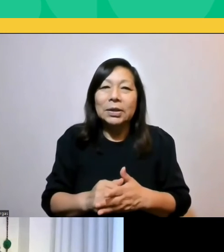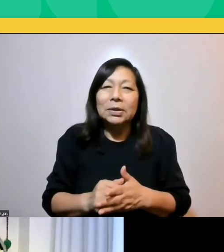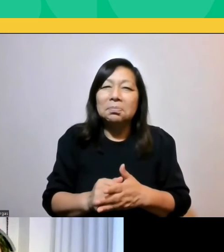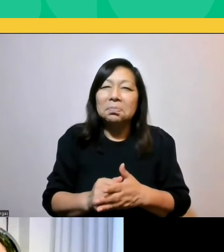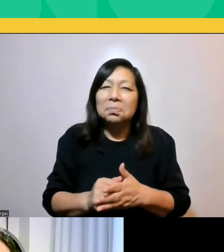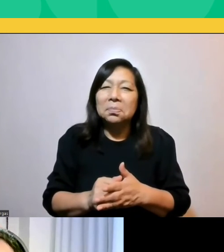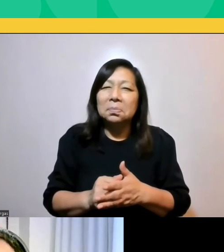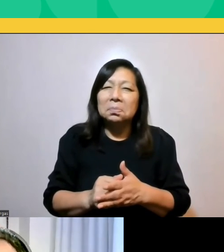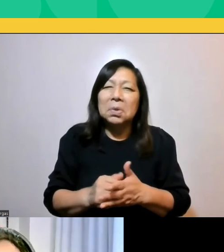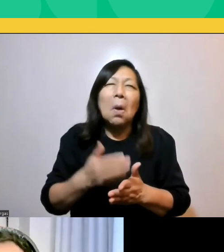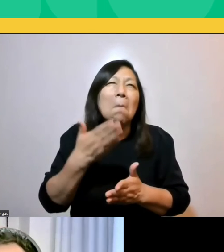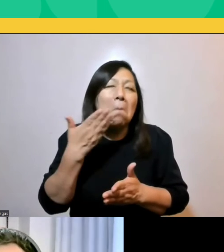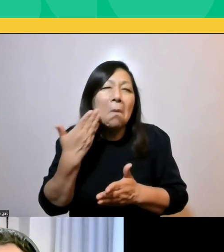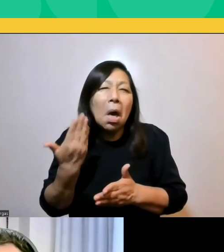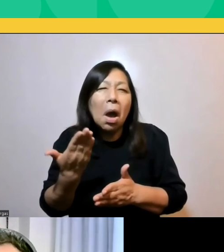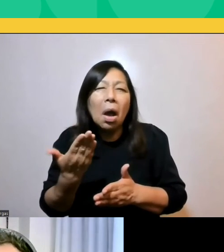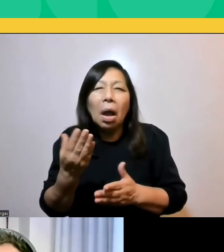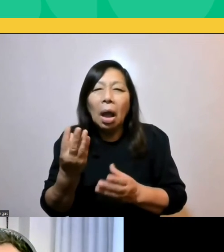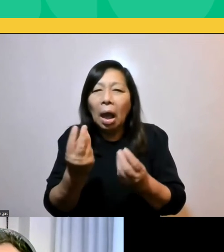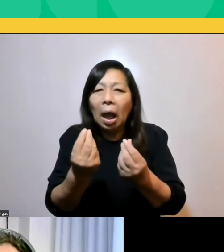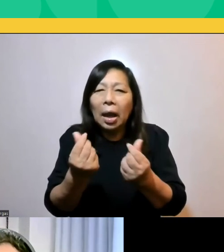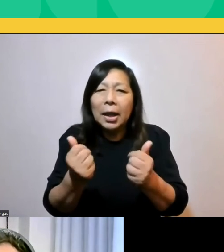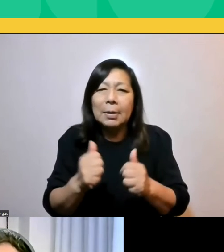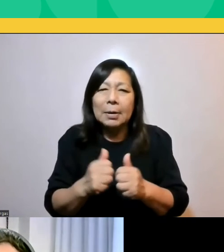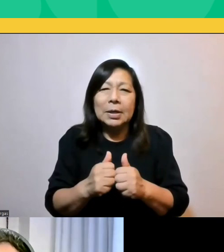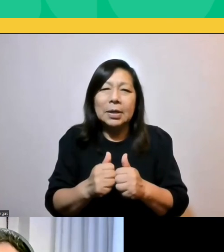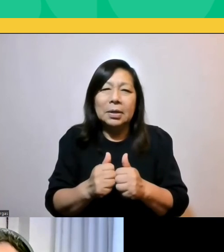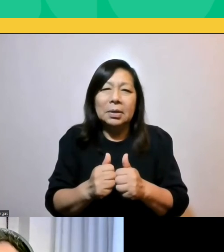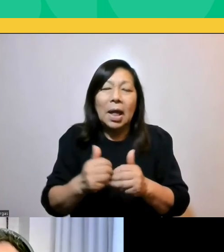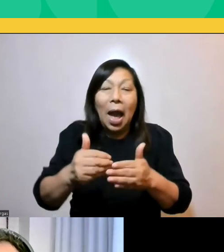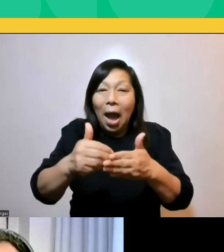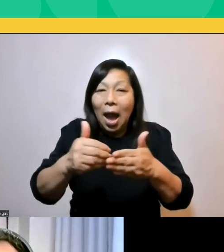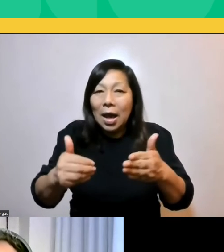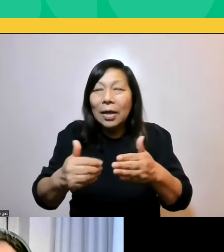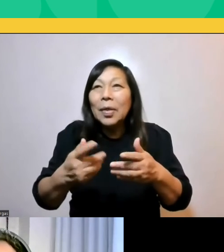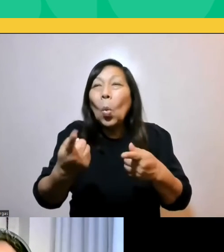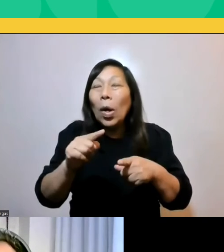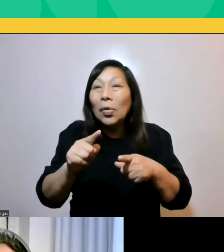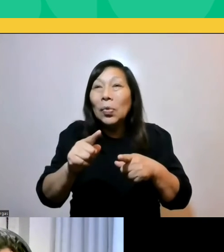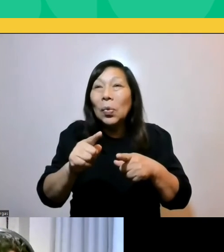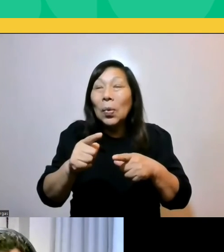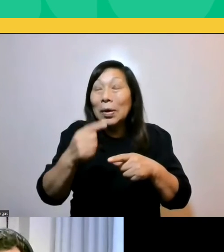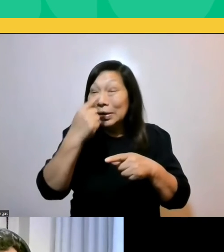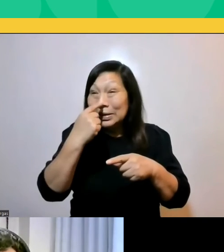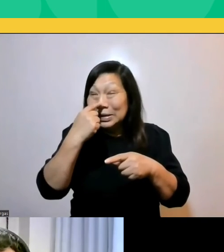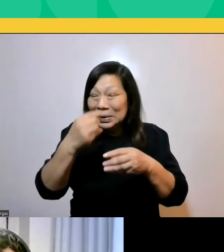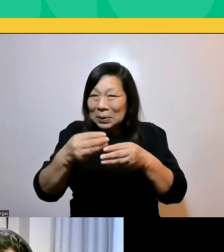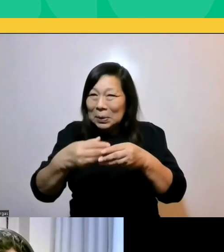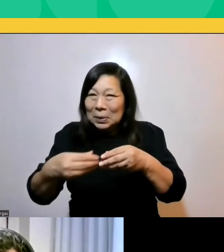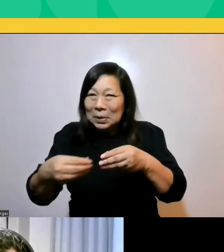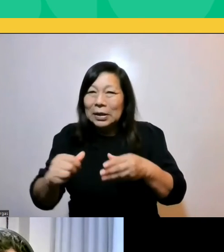ser entre blanco a cremoso en los días previos a la menstruación y durante